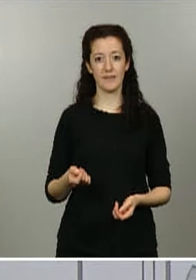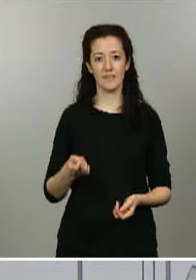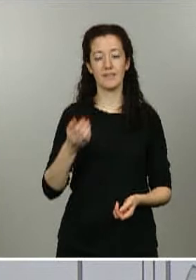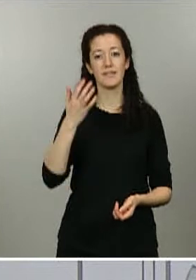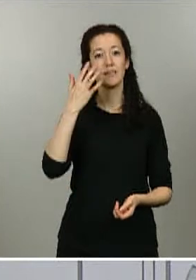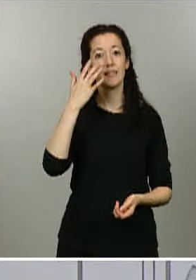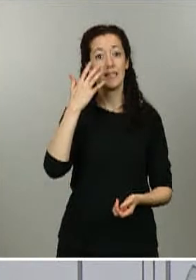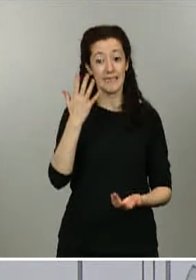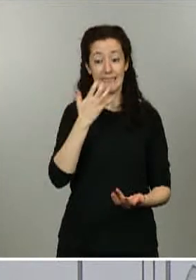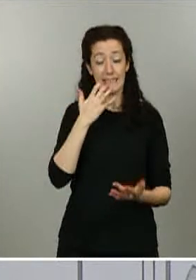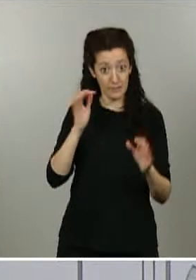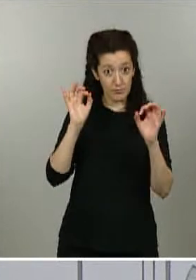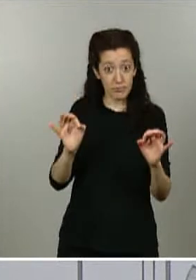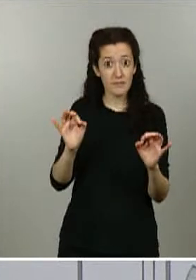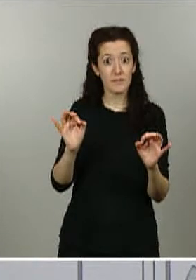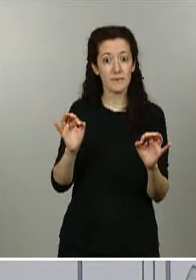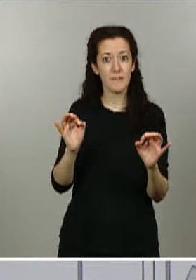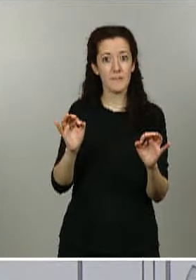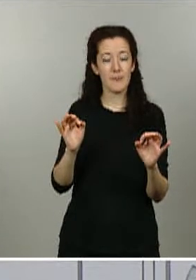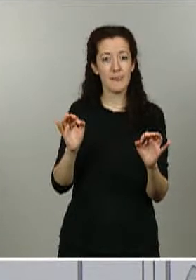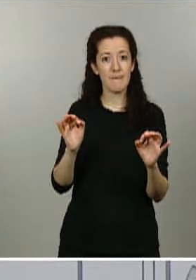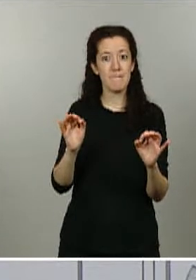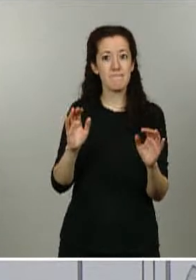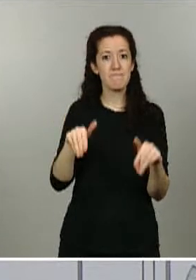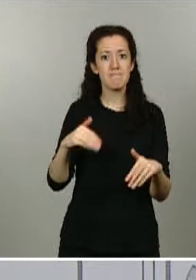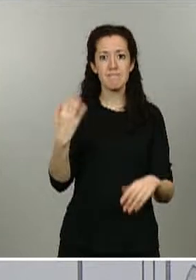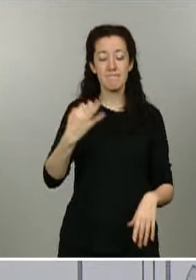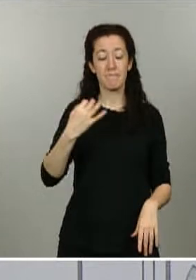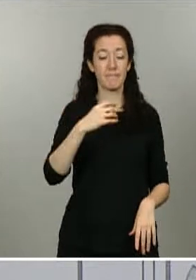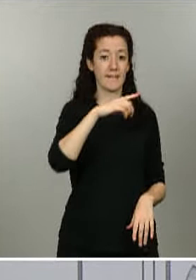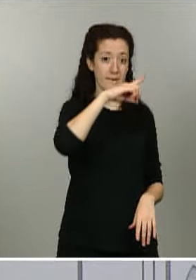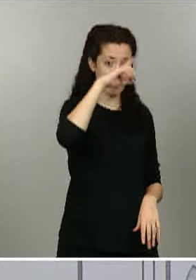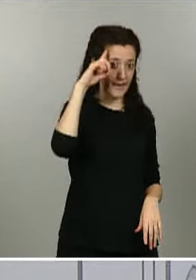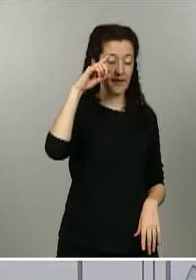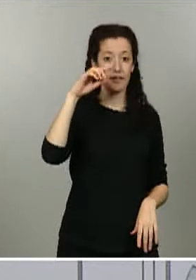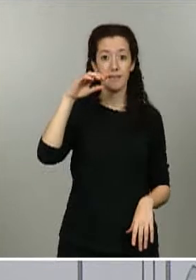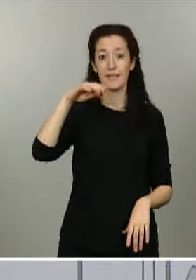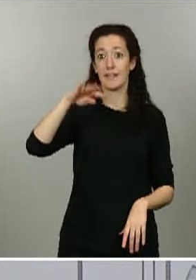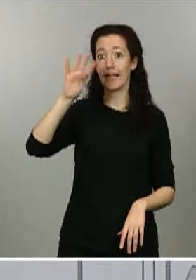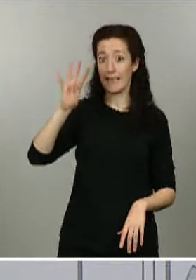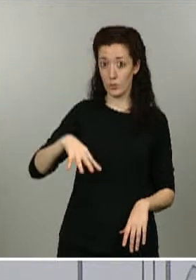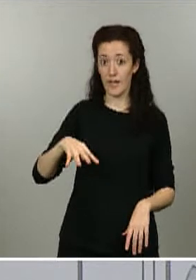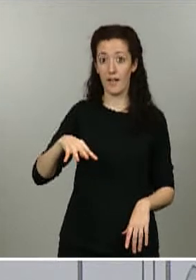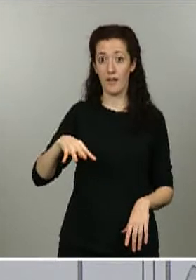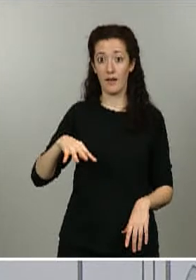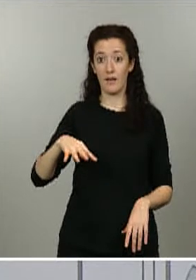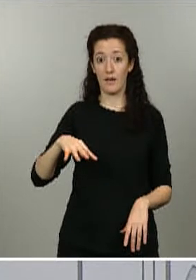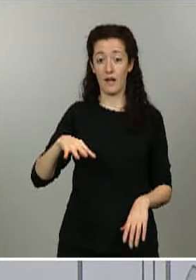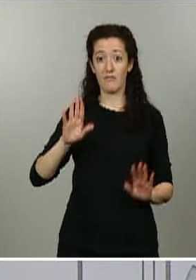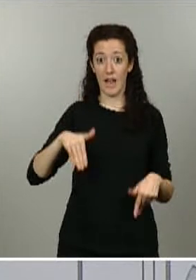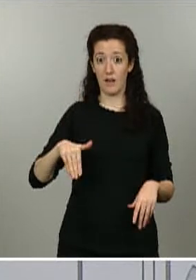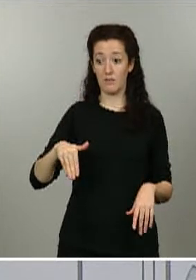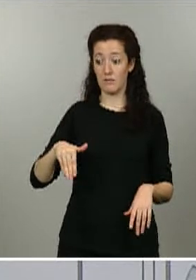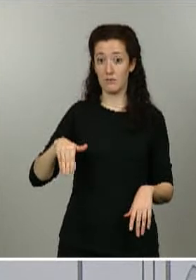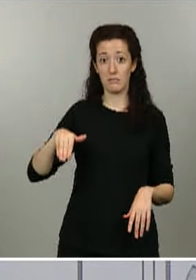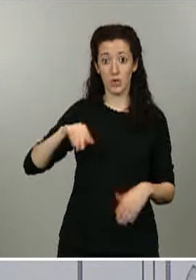una situación en la que Madrid y Cataluña hubieran estado en déficit, mientras que en muchas otras comunidades